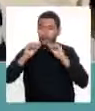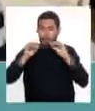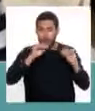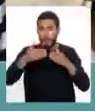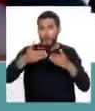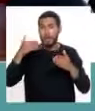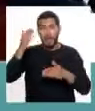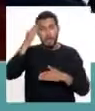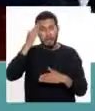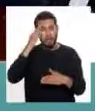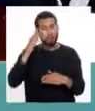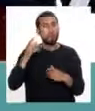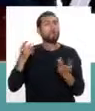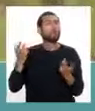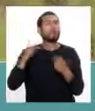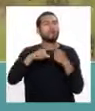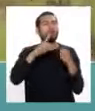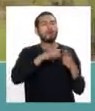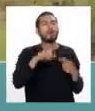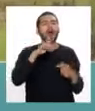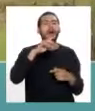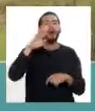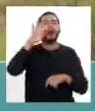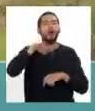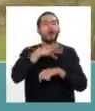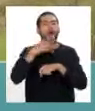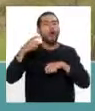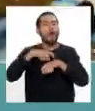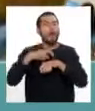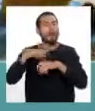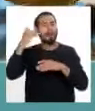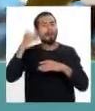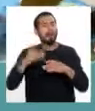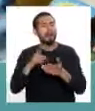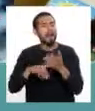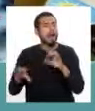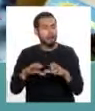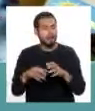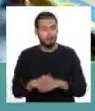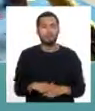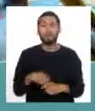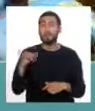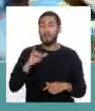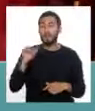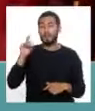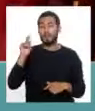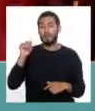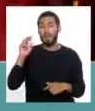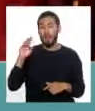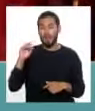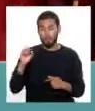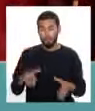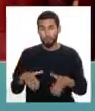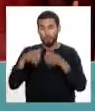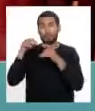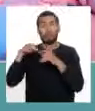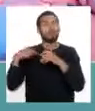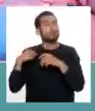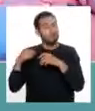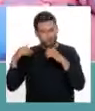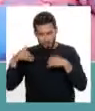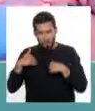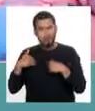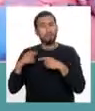población sobre cuáles son las actividades que se van a desarrollar. Lo mismo sucede en los tambos. El gestor identifica